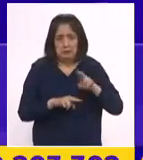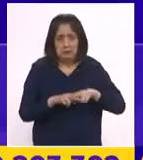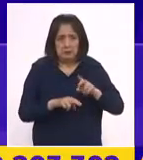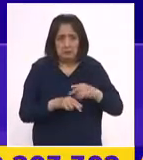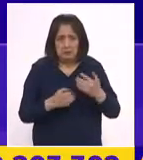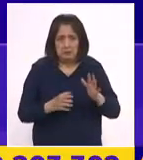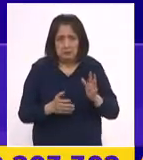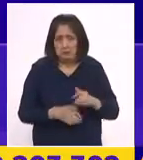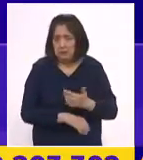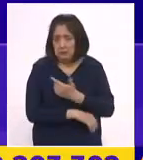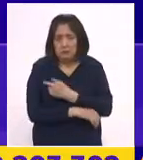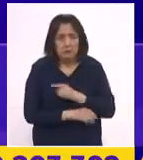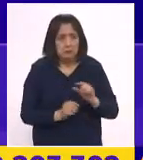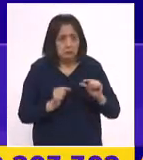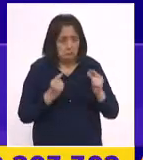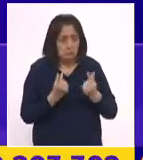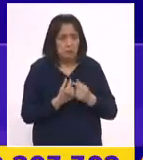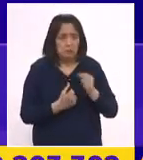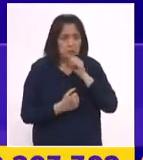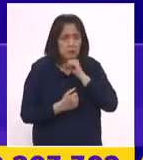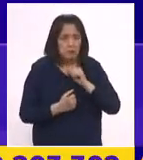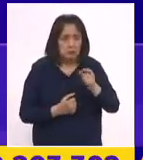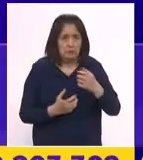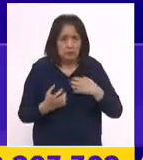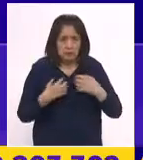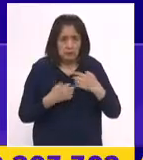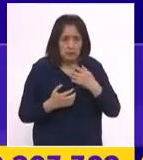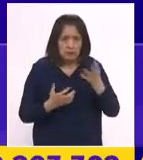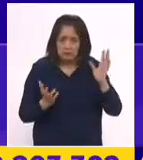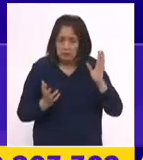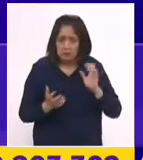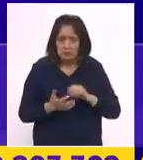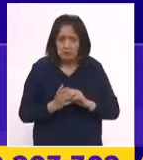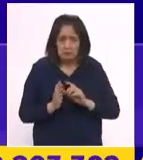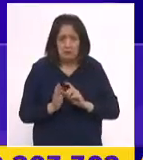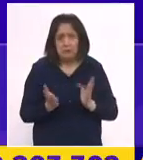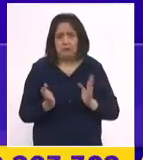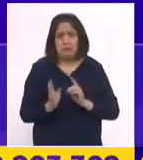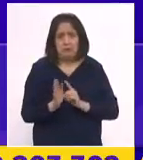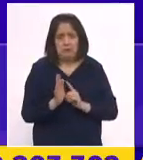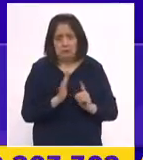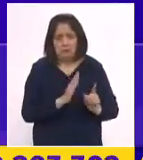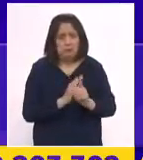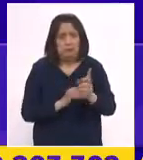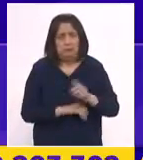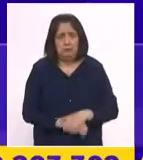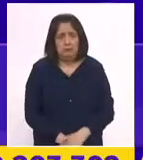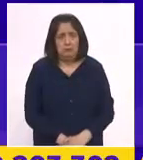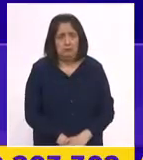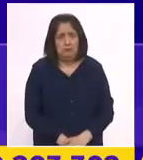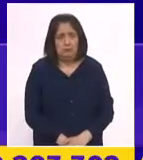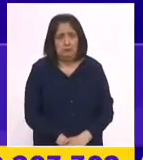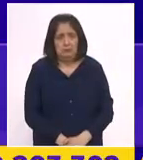de recibir la vacuna, y a un grupo de adultos mayores reclamando una supuesta preferencia.